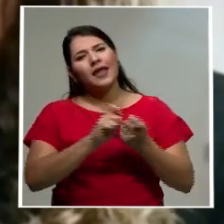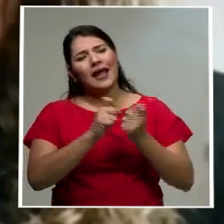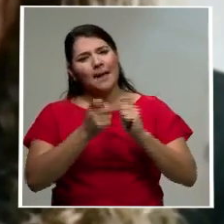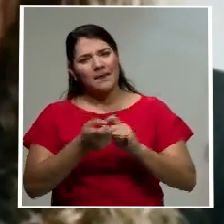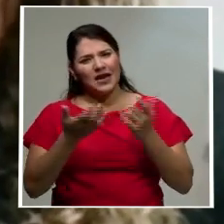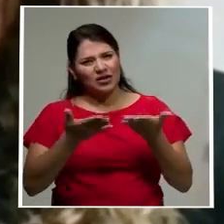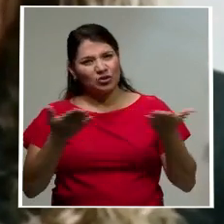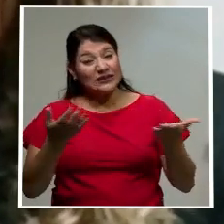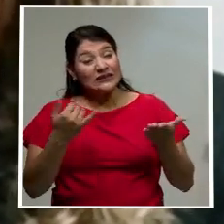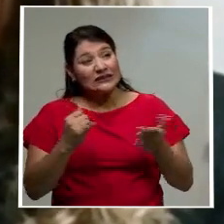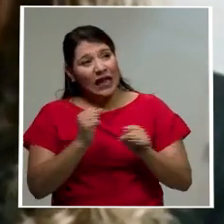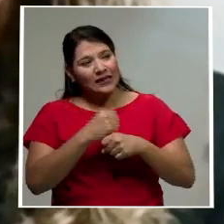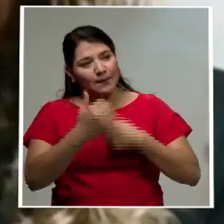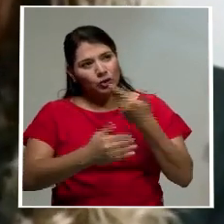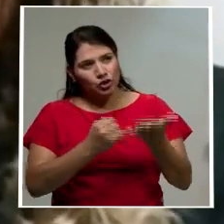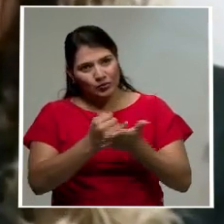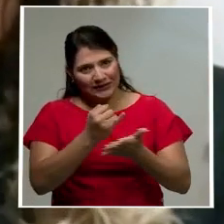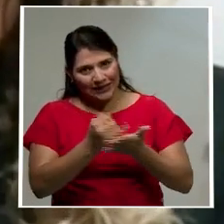intervenir la DIE?